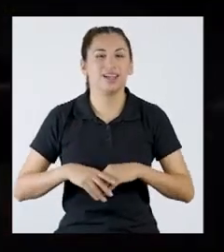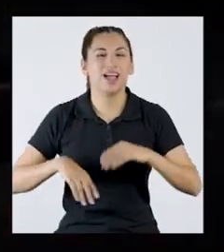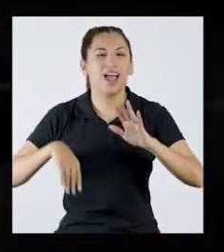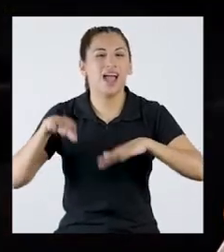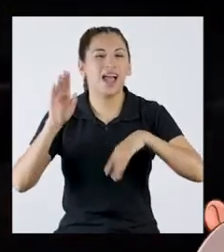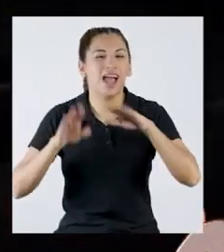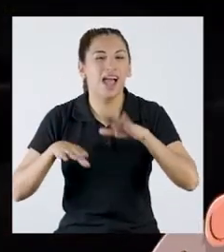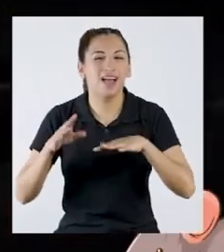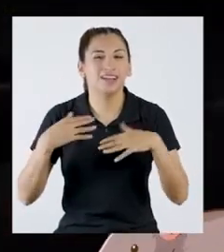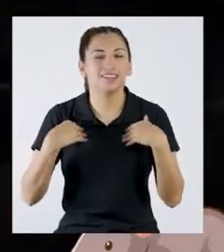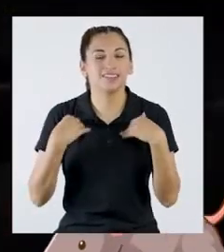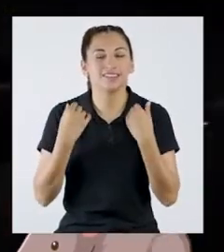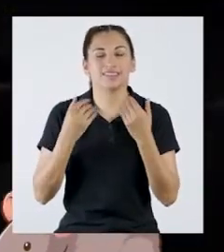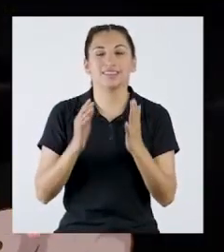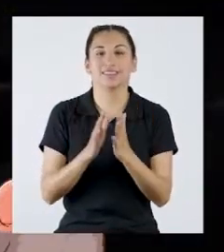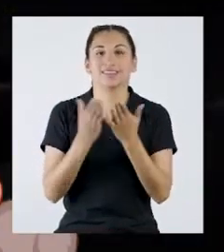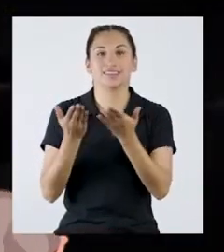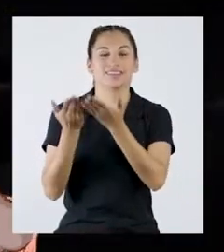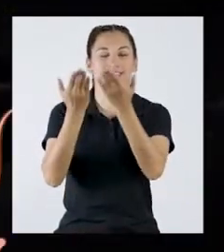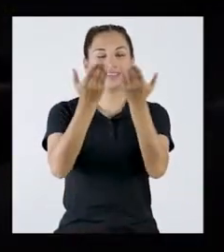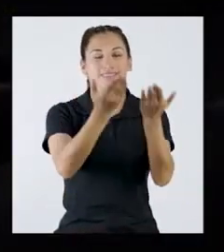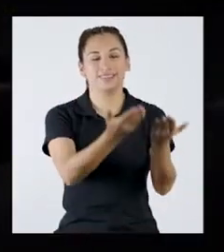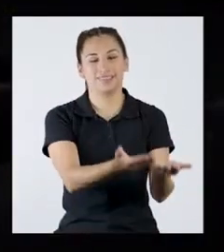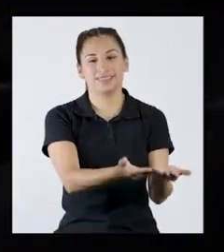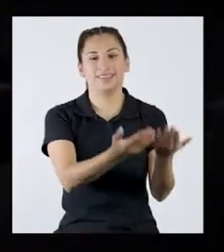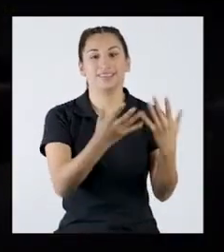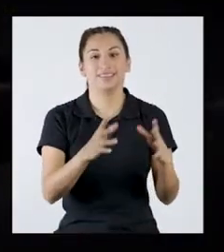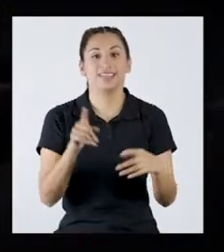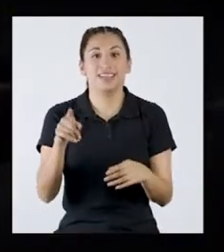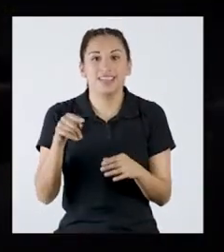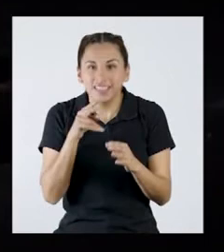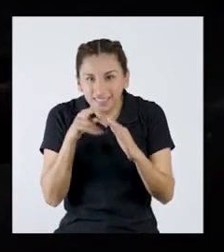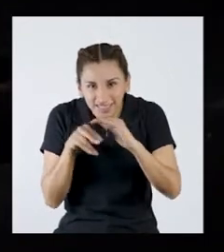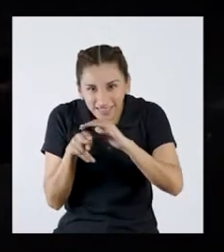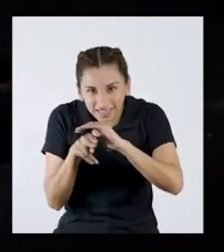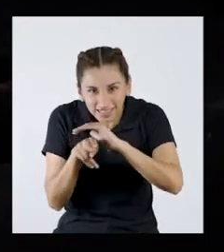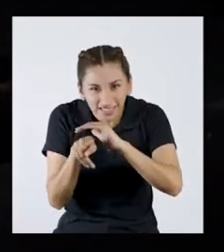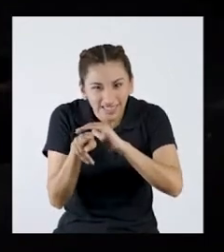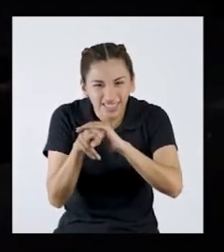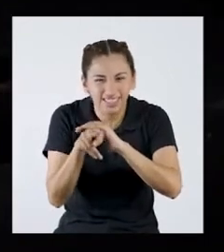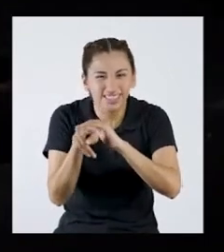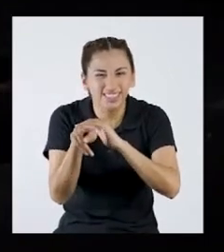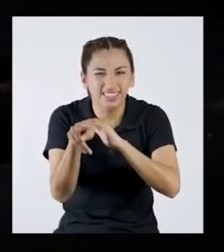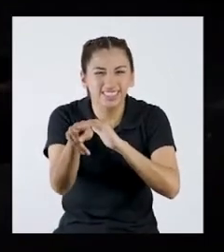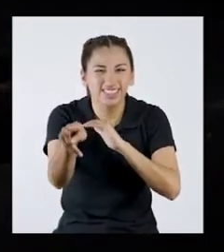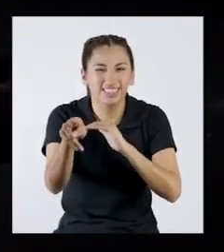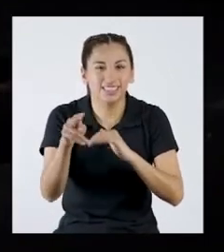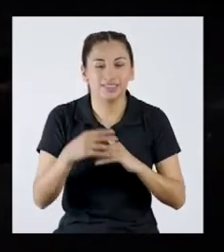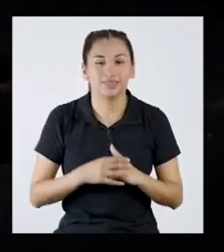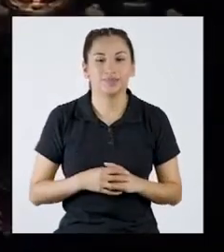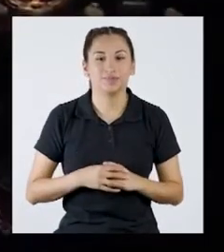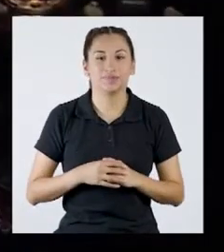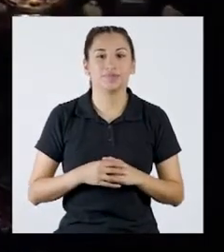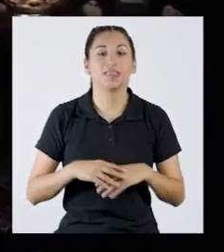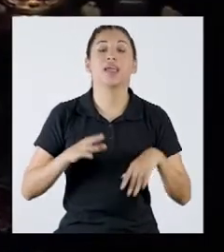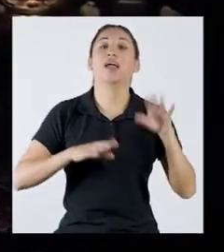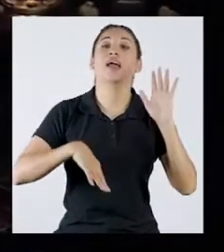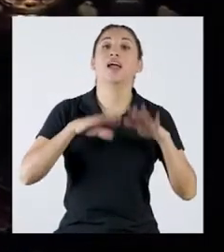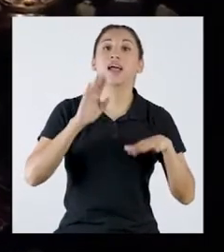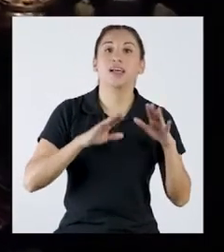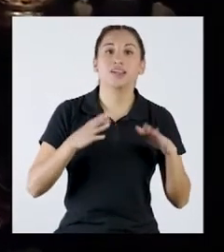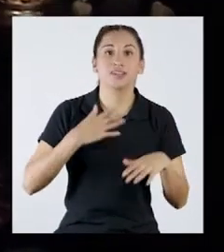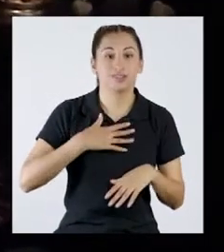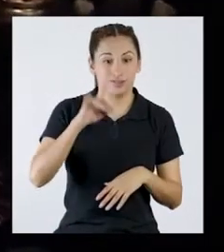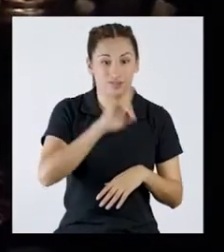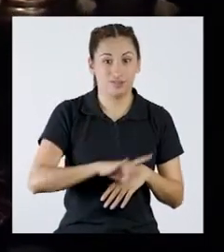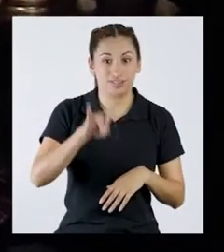Cada vez que dejo descansar mi portaplumas, ese silencio le inquieta. Cada vez